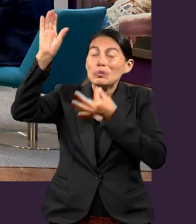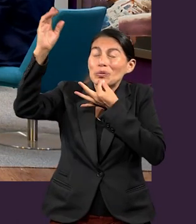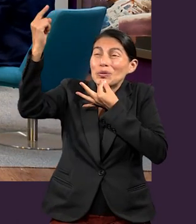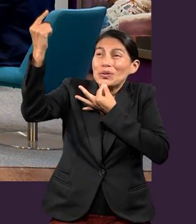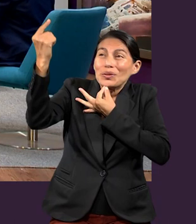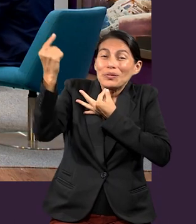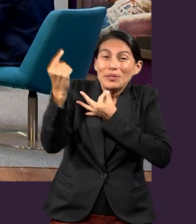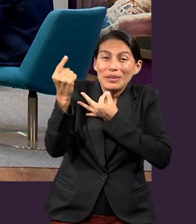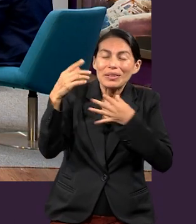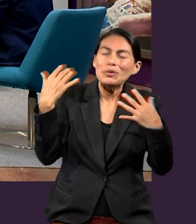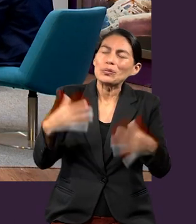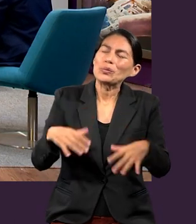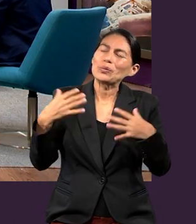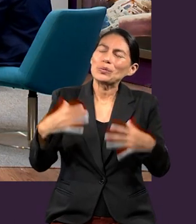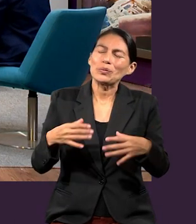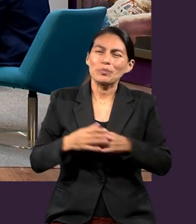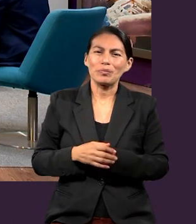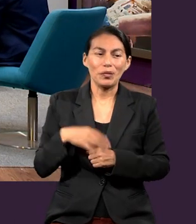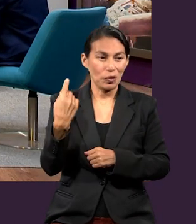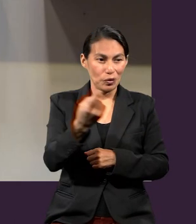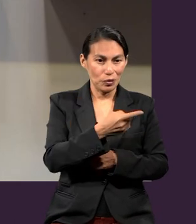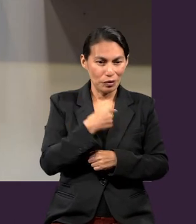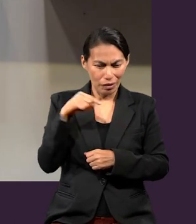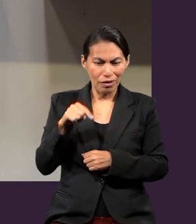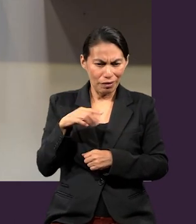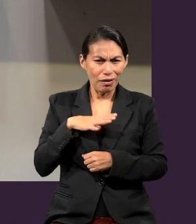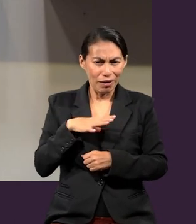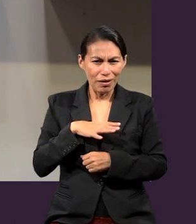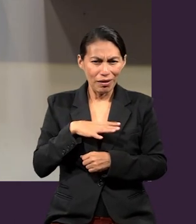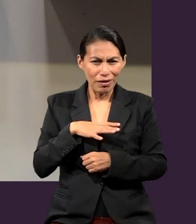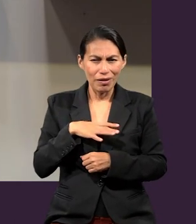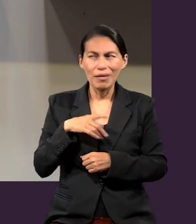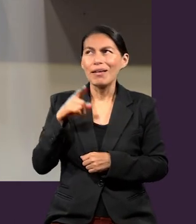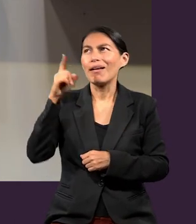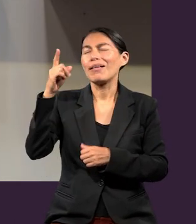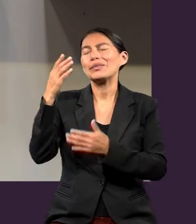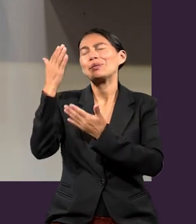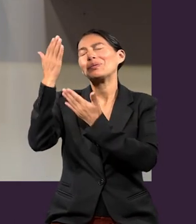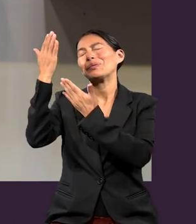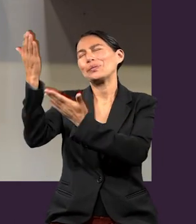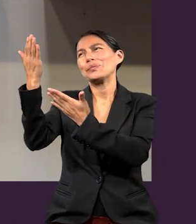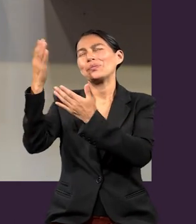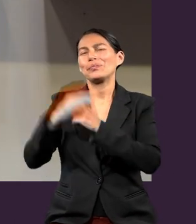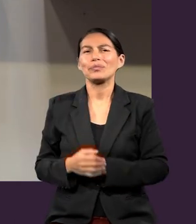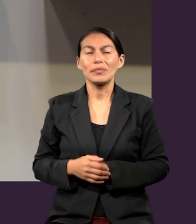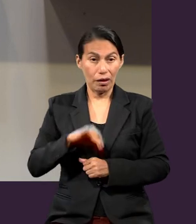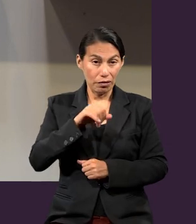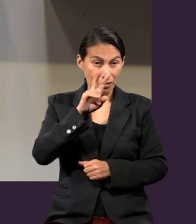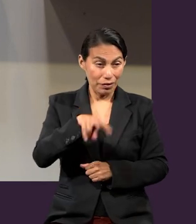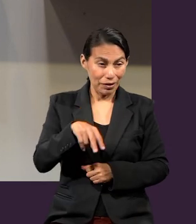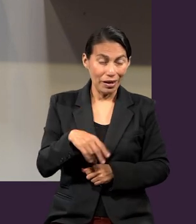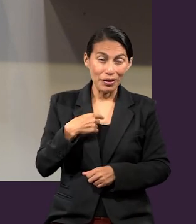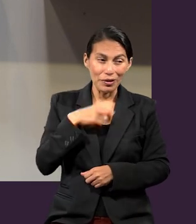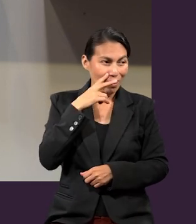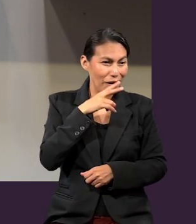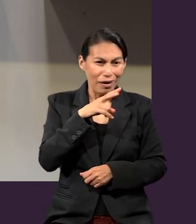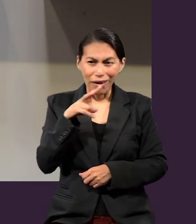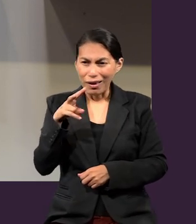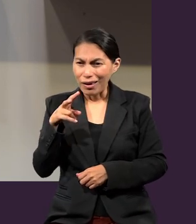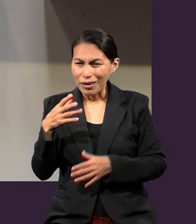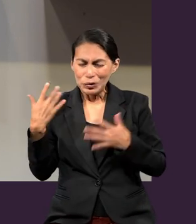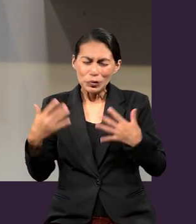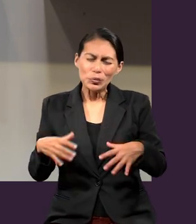nosotros estamos aquí, Pastor. Es muy cierto todo lo que ustedes han dicho. Y me emociona